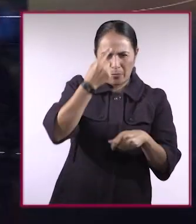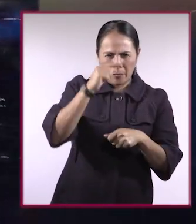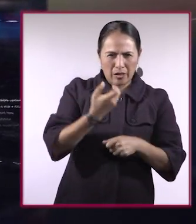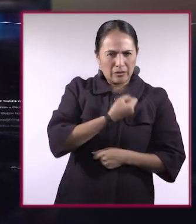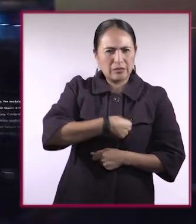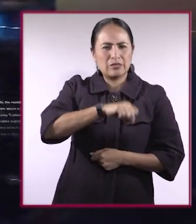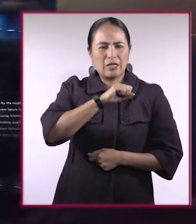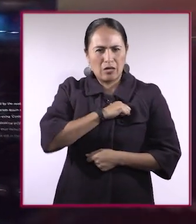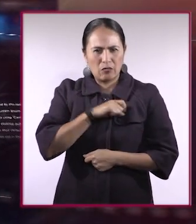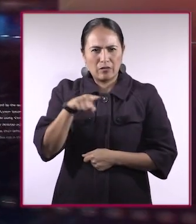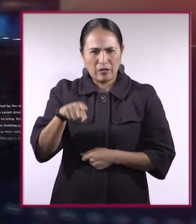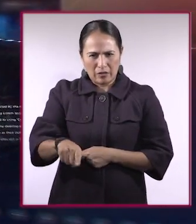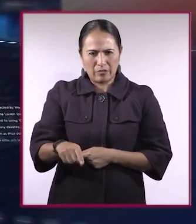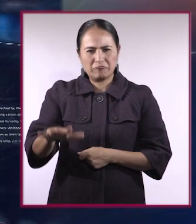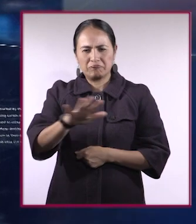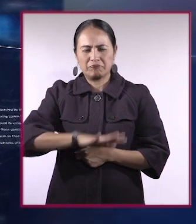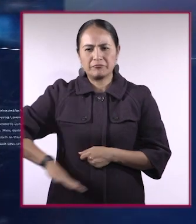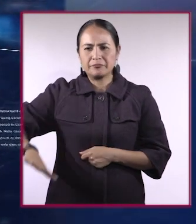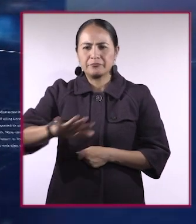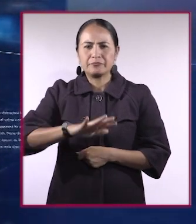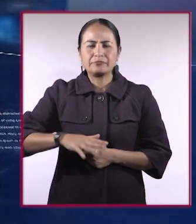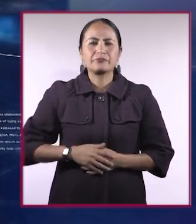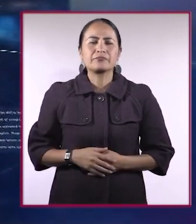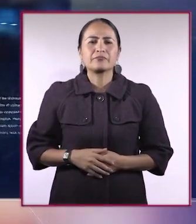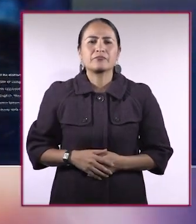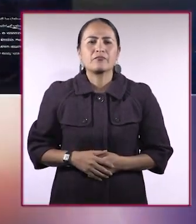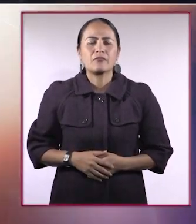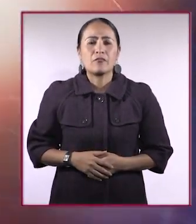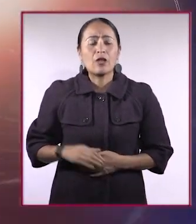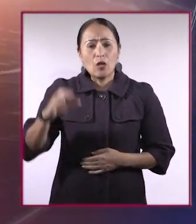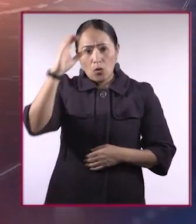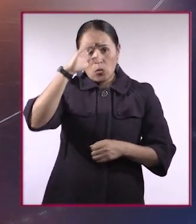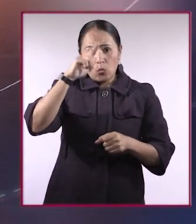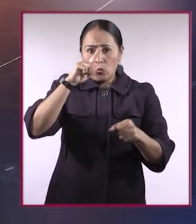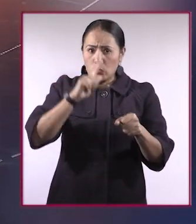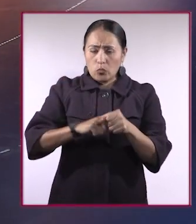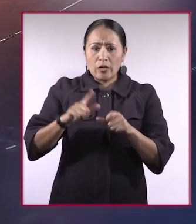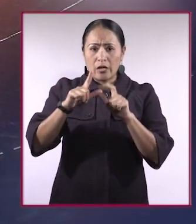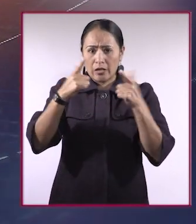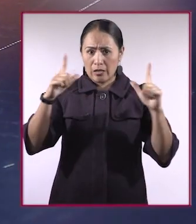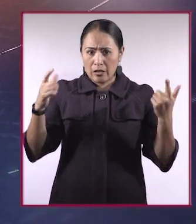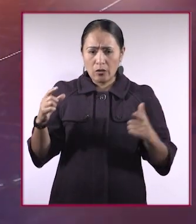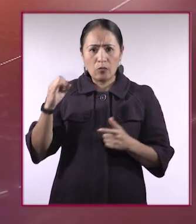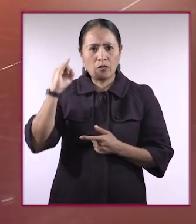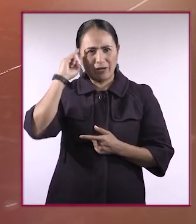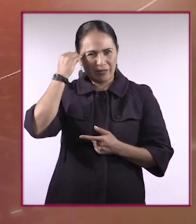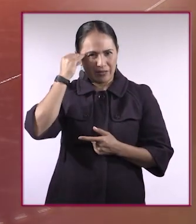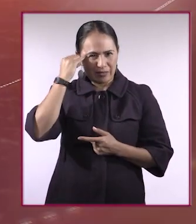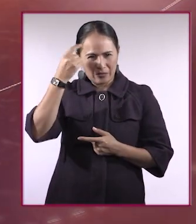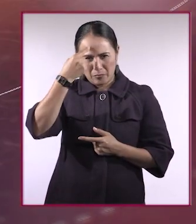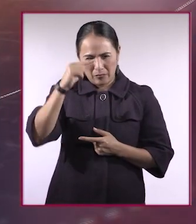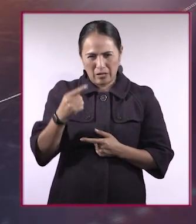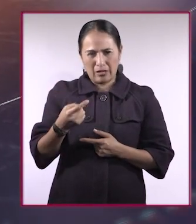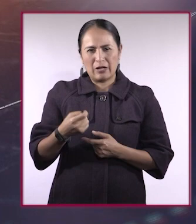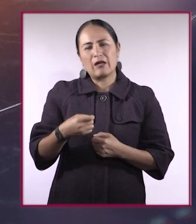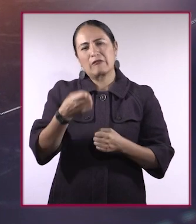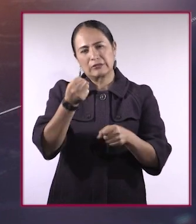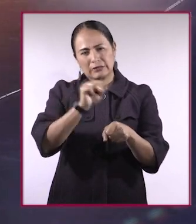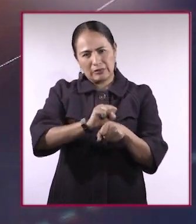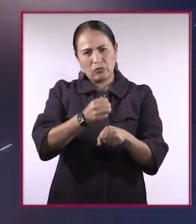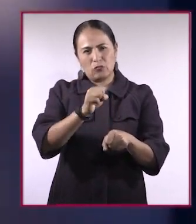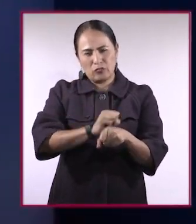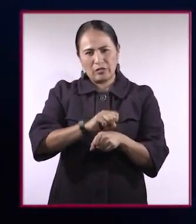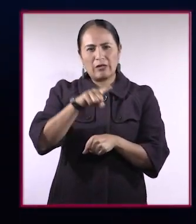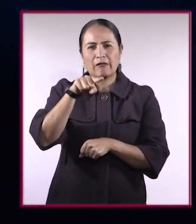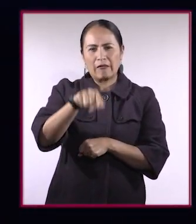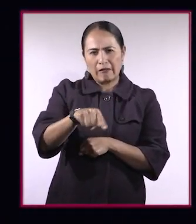Huasteca. Ha sido asesor en la asignatura de Lengua y Cultura Indígena para Educación Secundaria en la Coordinación